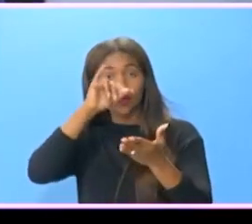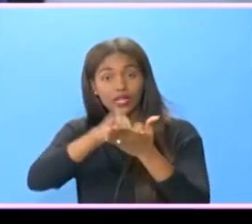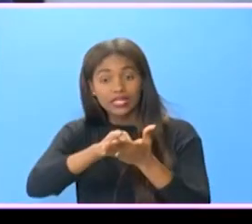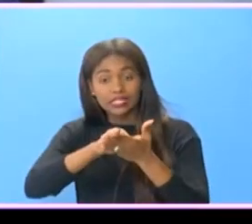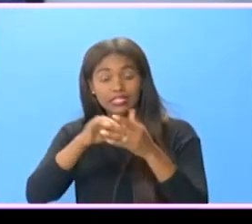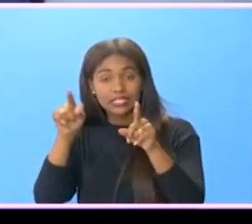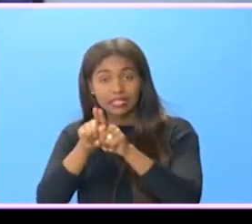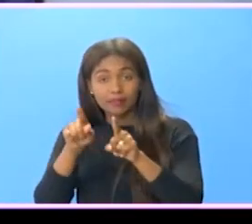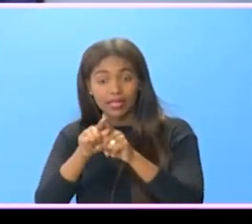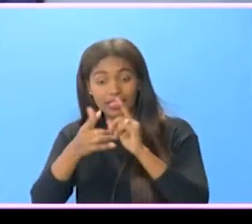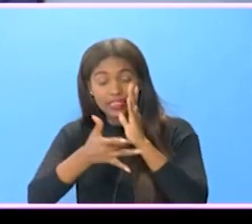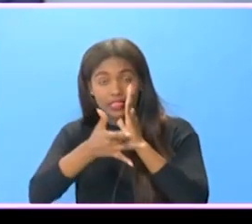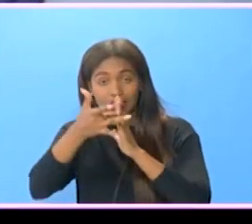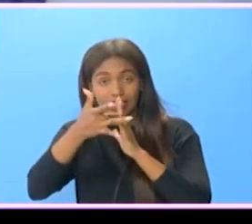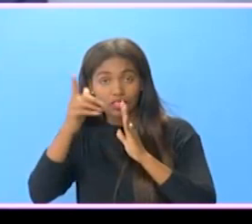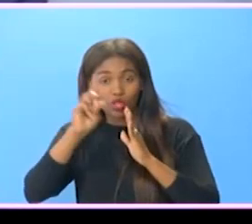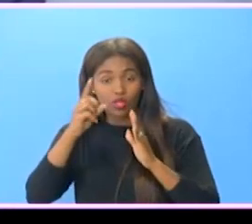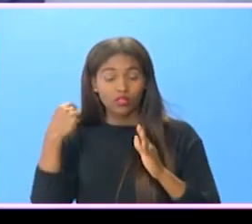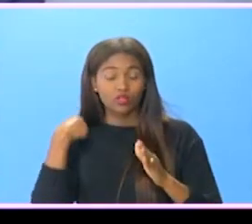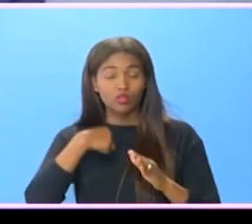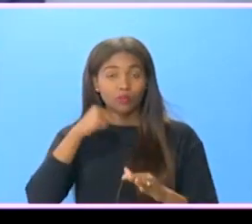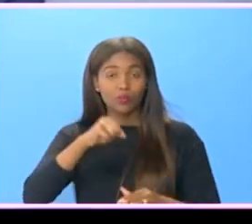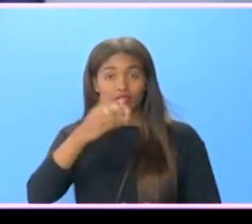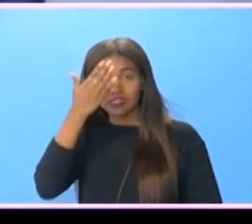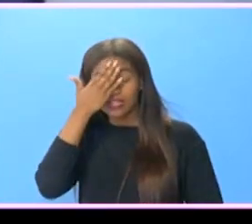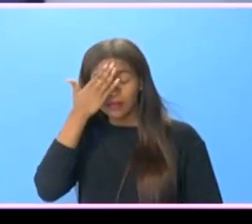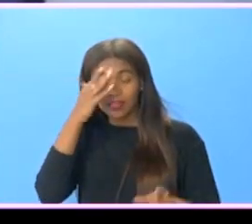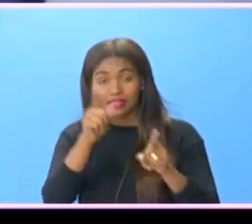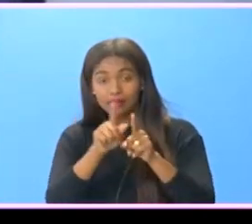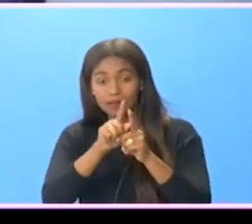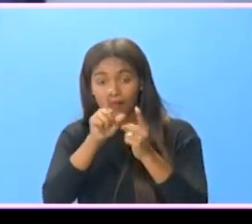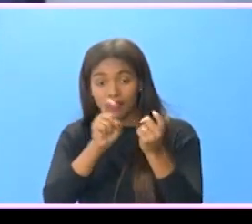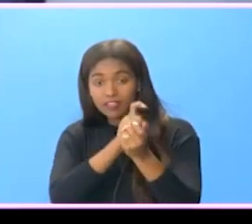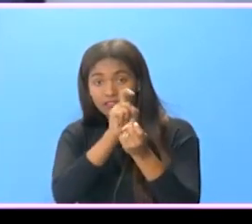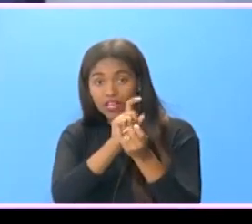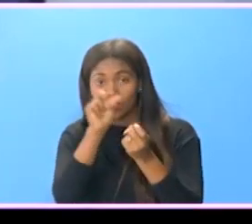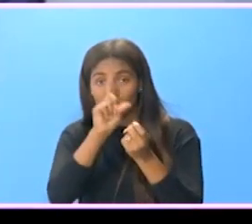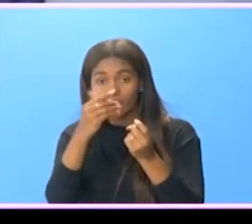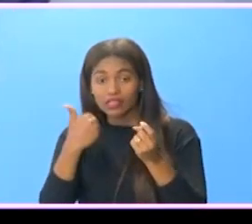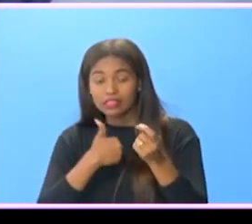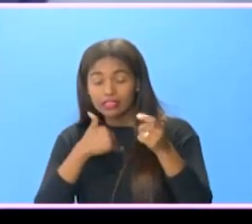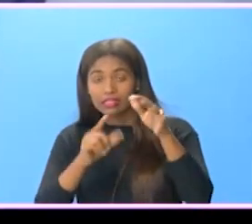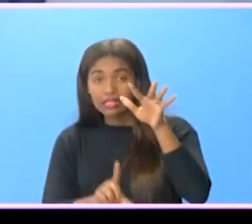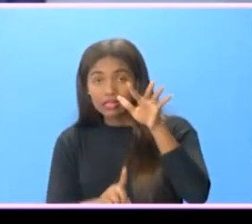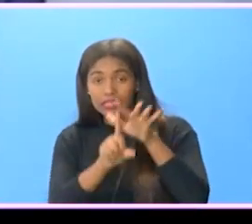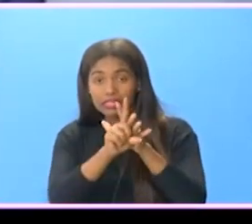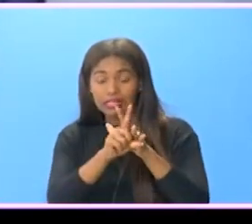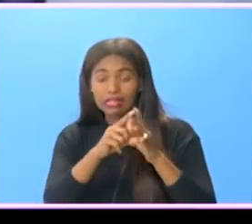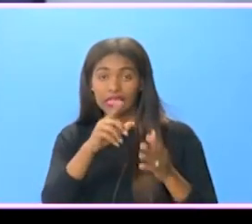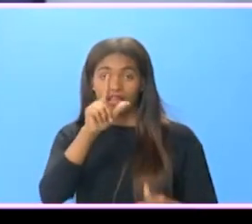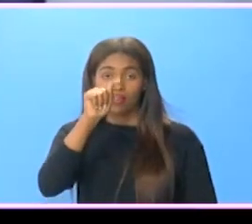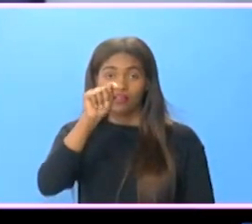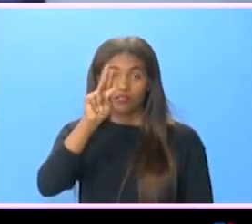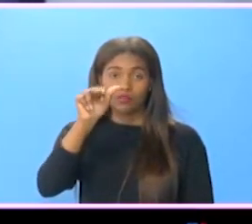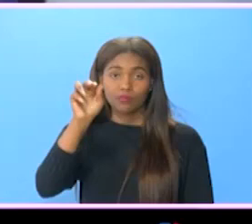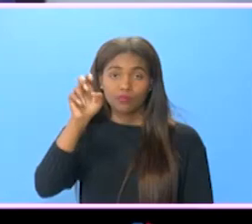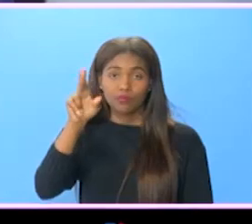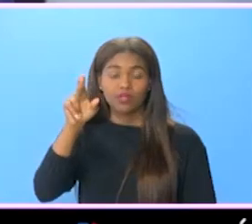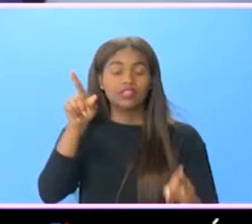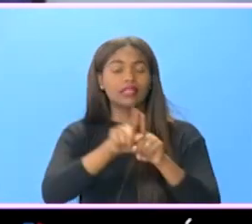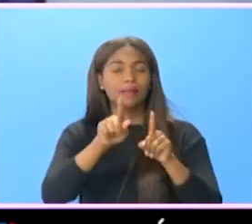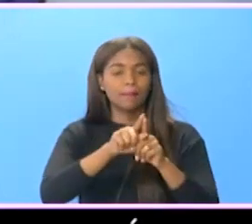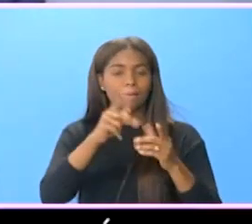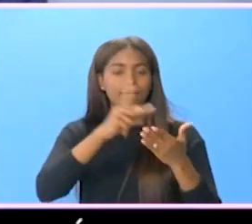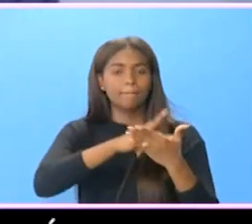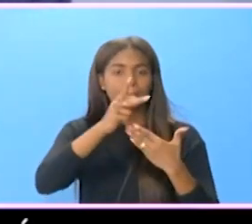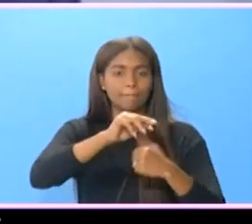advenimiento también de la tecnología, donde determinas también específicamente dónde hay presencia de tumor, también se programa